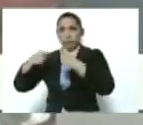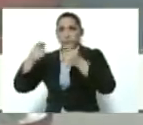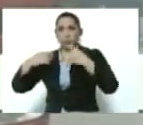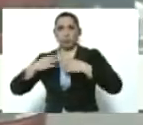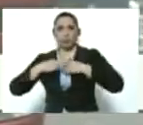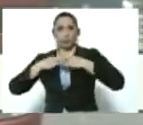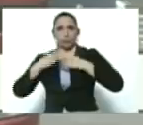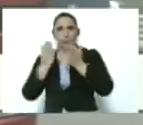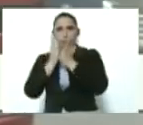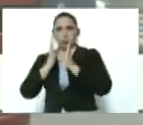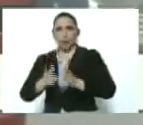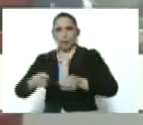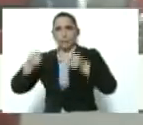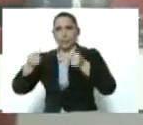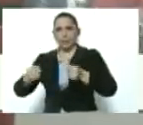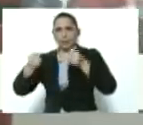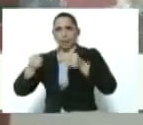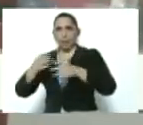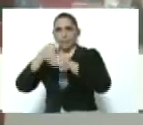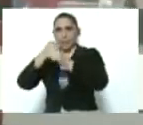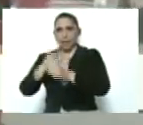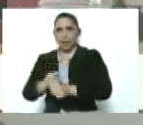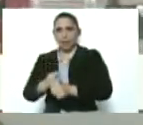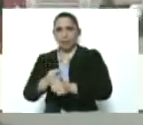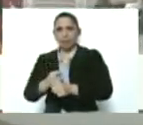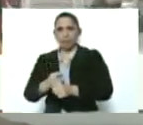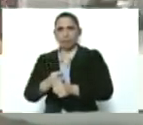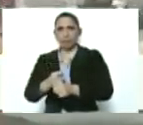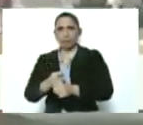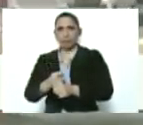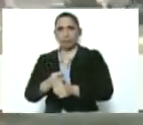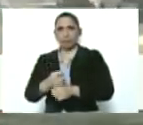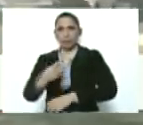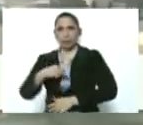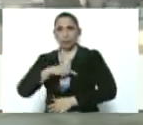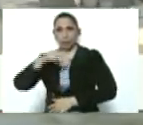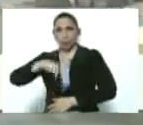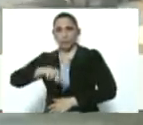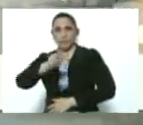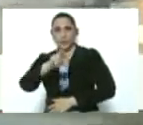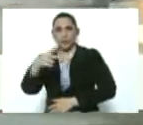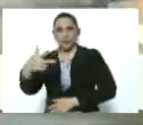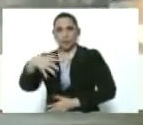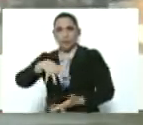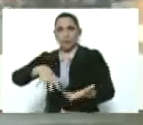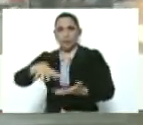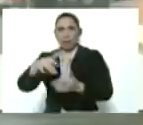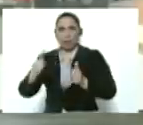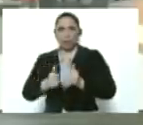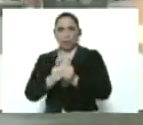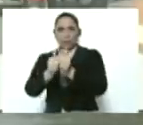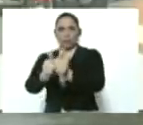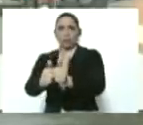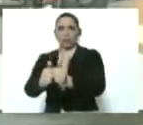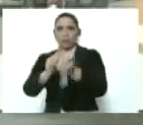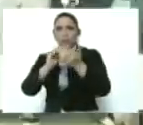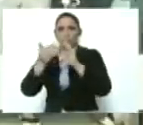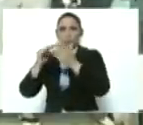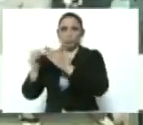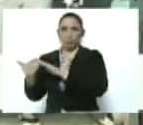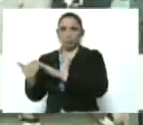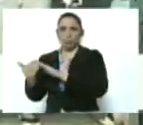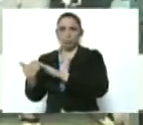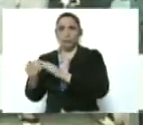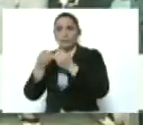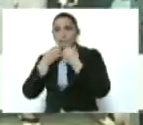los mercados las paradas y tal y ahora estamos aquí en el 23 de enero acompañando a esta comunidad que está muy